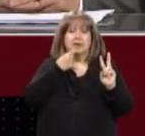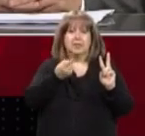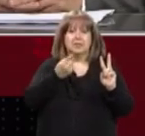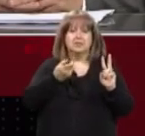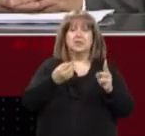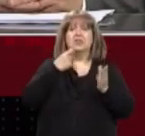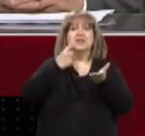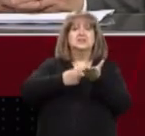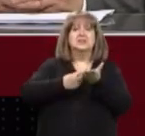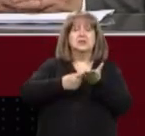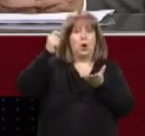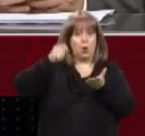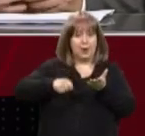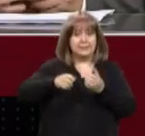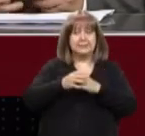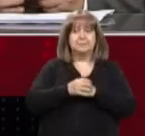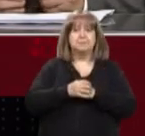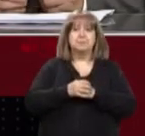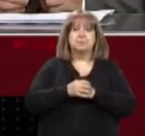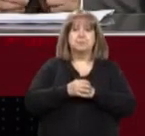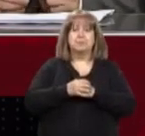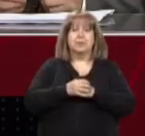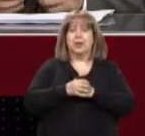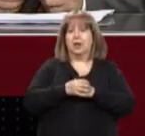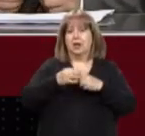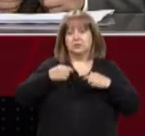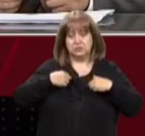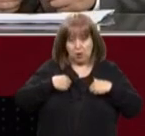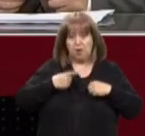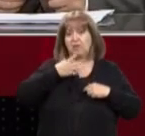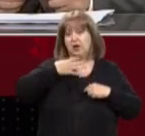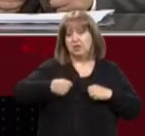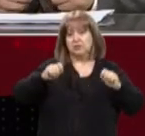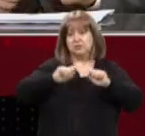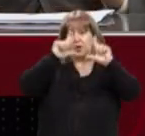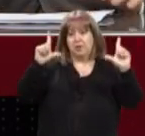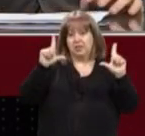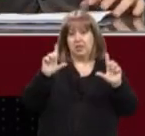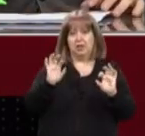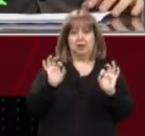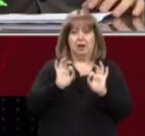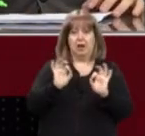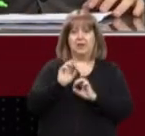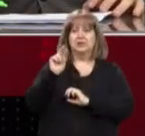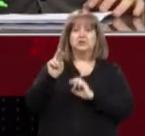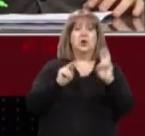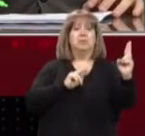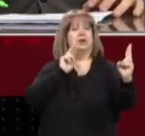tribunal? No, ninguna estrategia. O sea, no me sorprendió nada porque, bueno, al verle